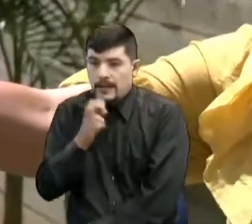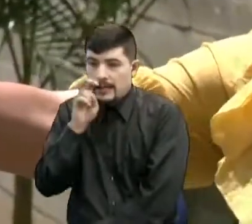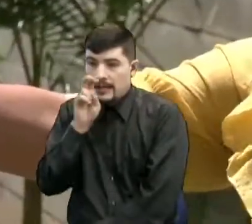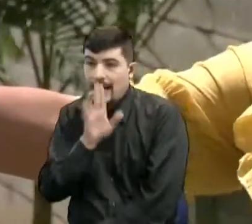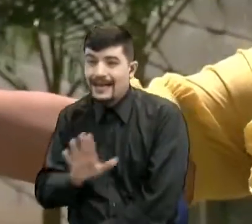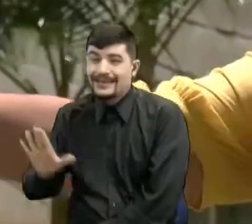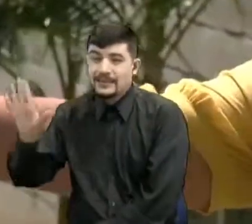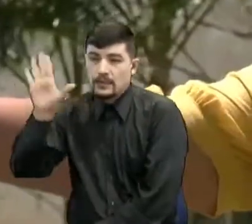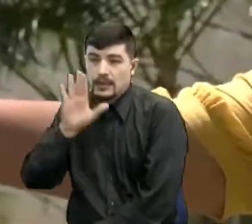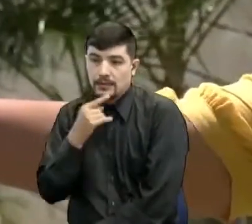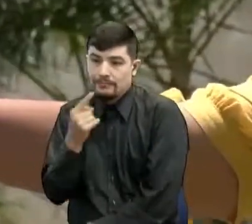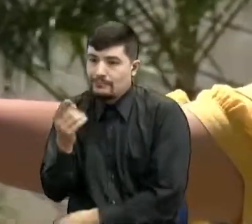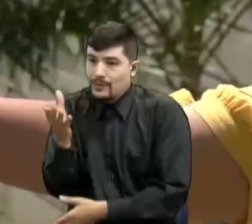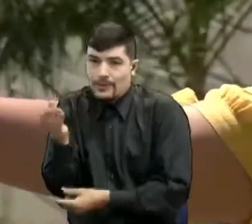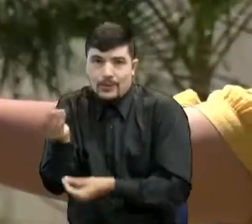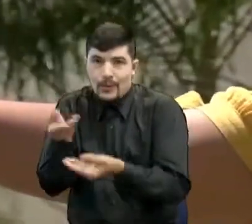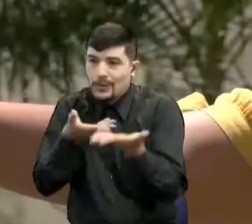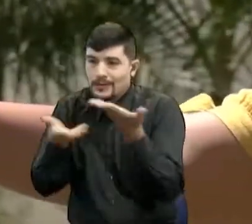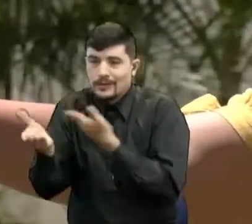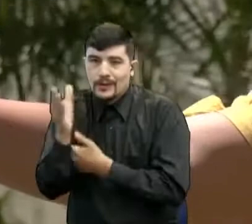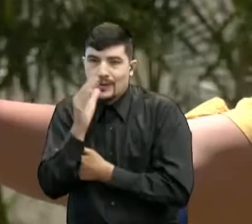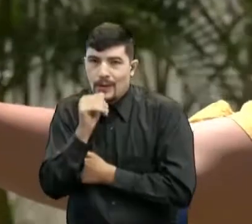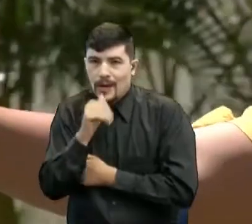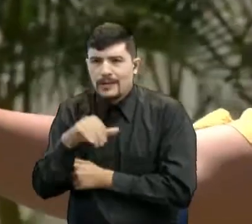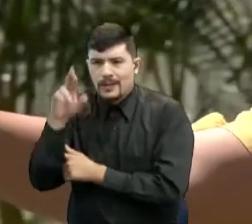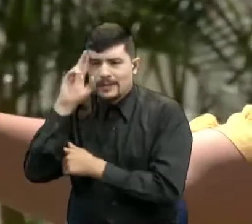hay las condiciones, por eso llamamos al